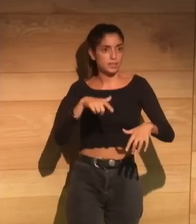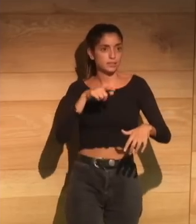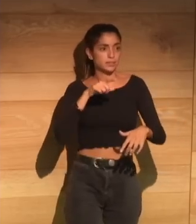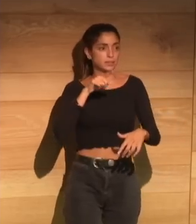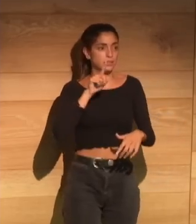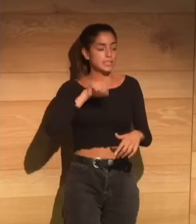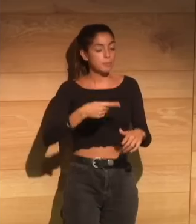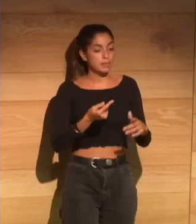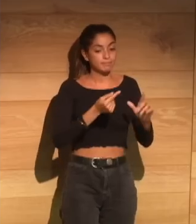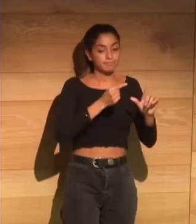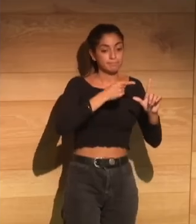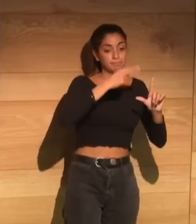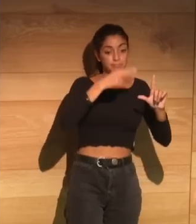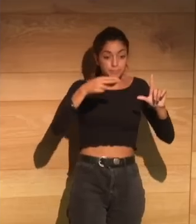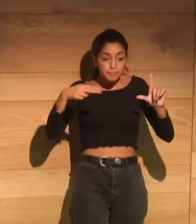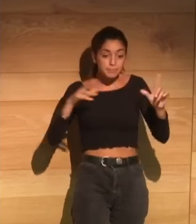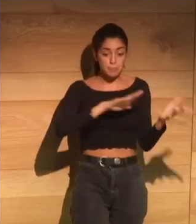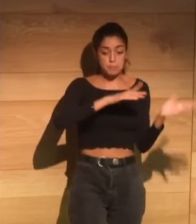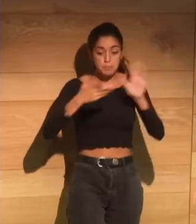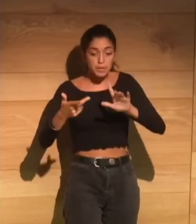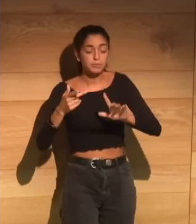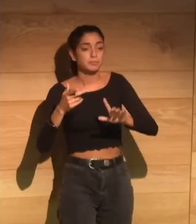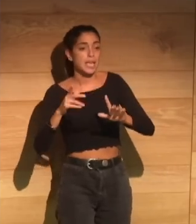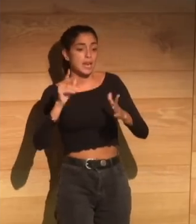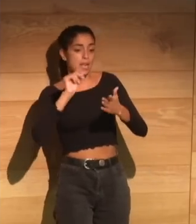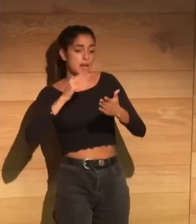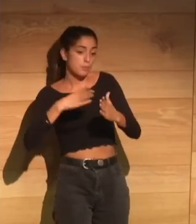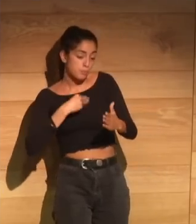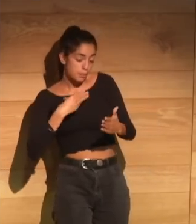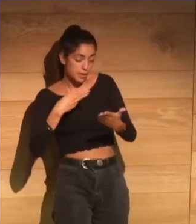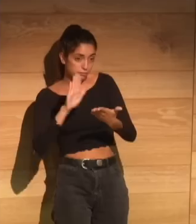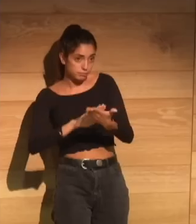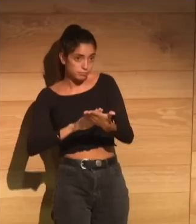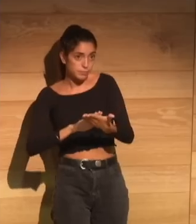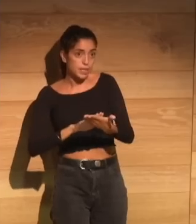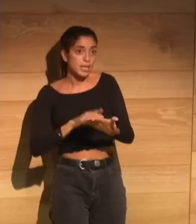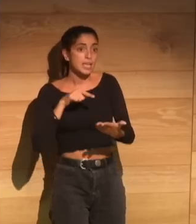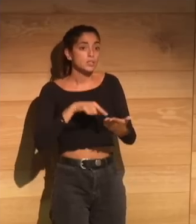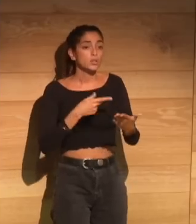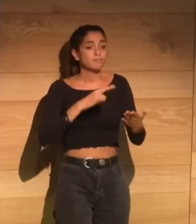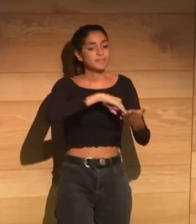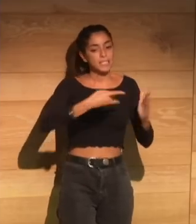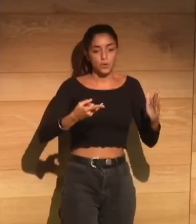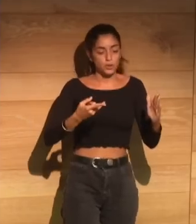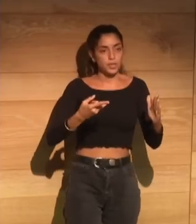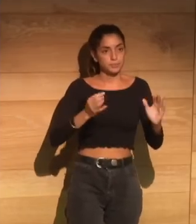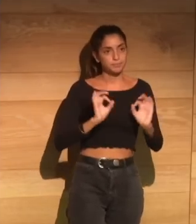quedara transcrito de forma directa en el papel. En fin, eso ya es tecnología interpuesta. Claro, ahora